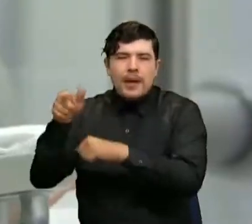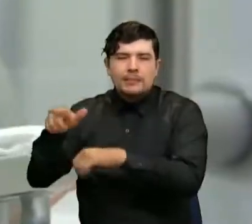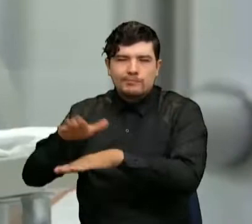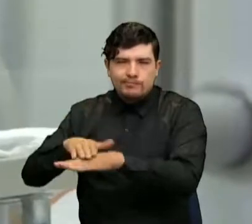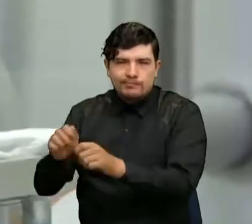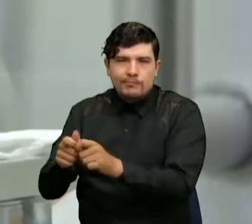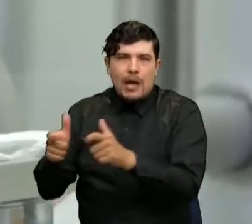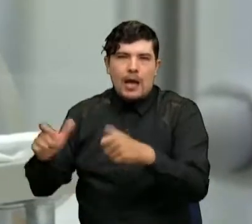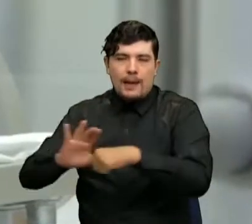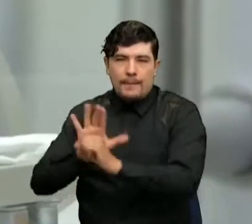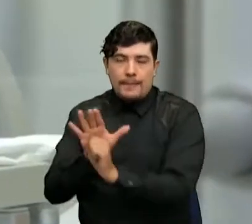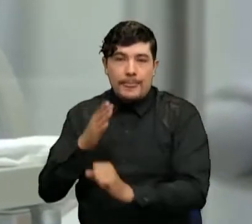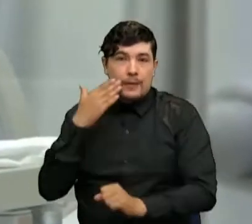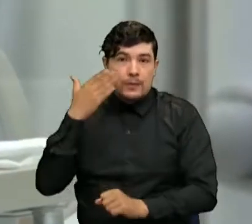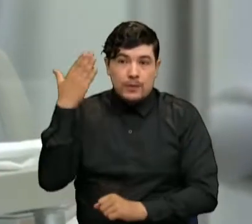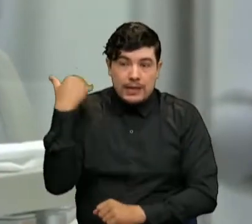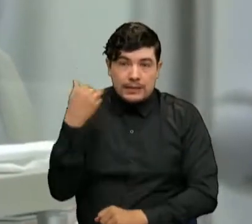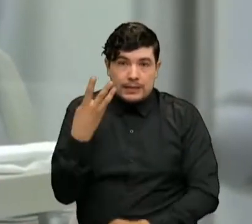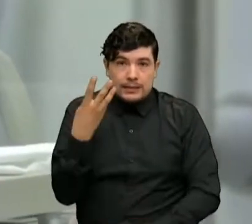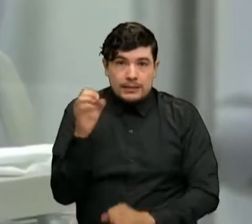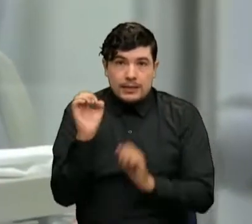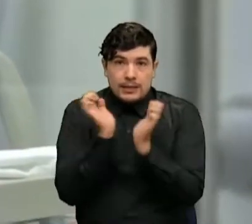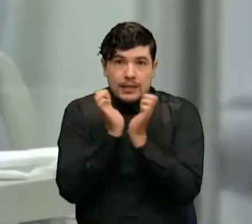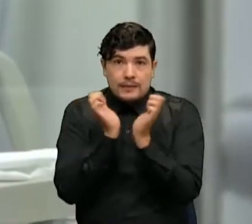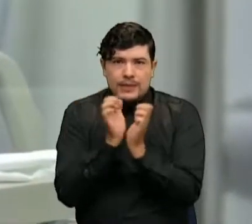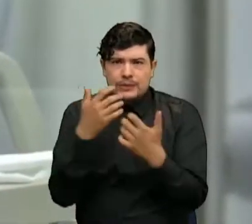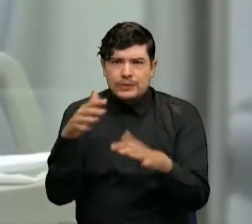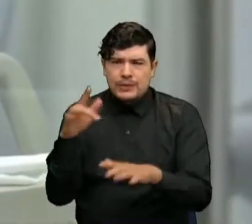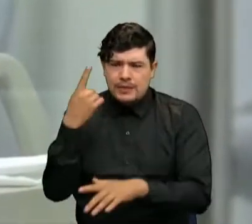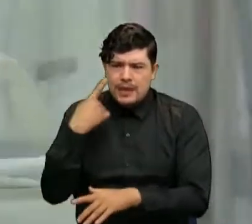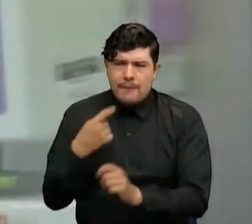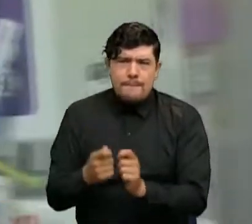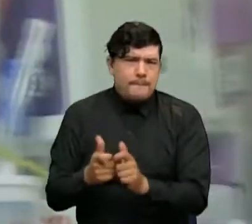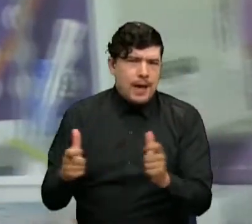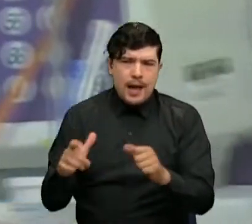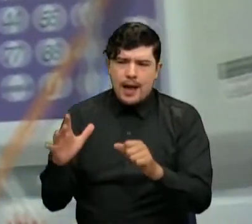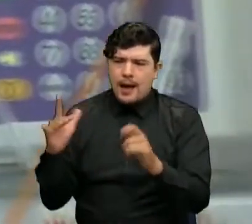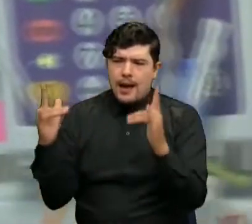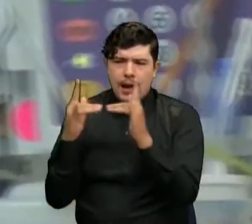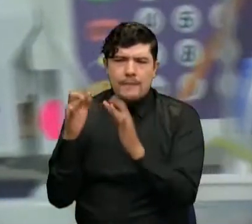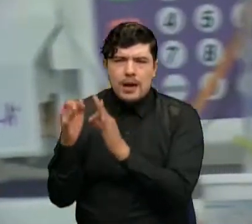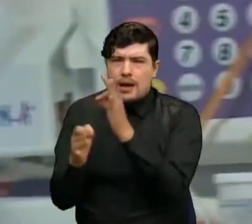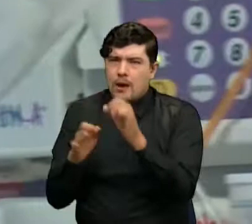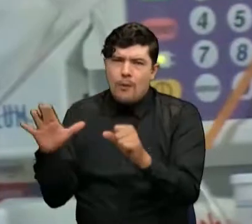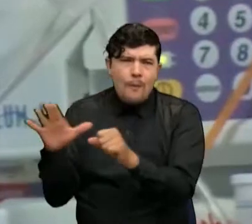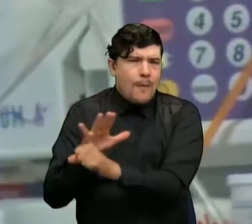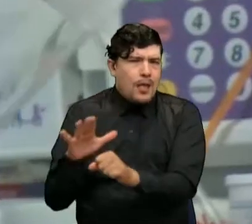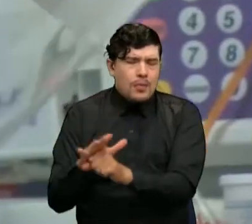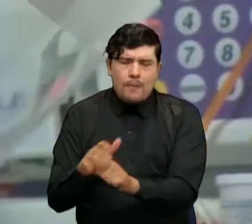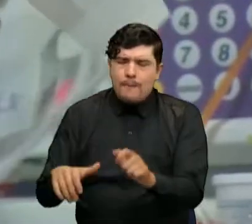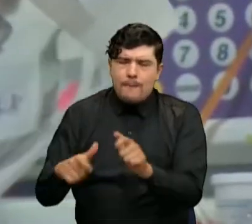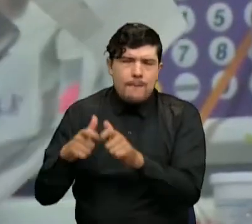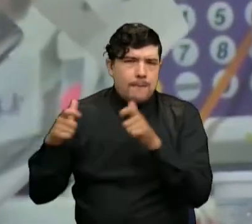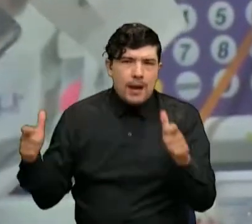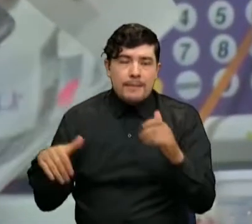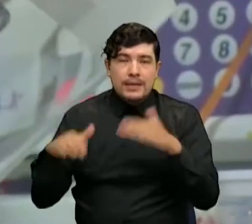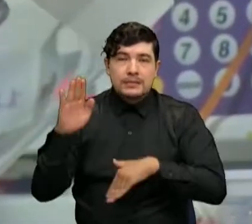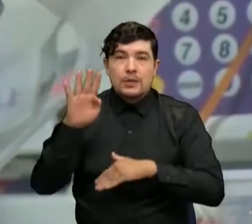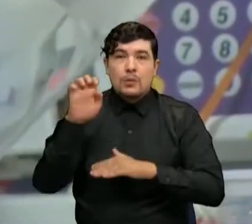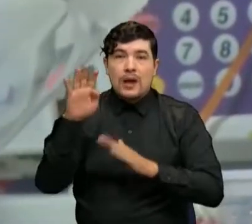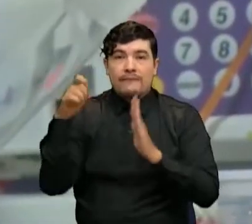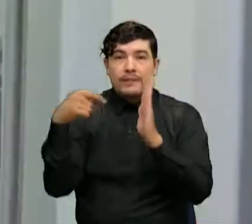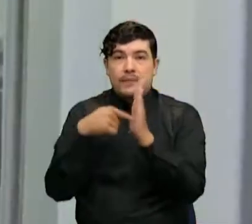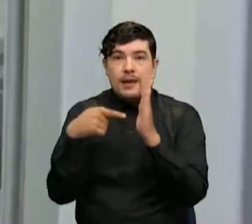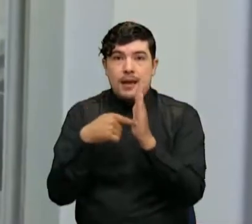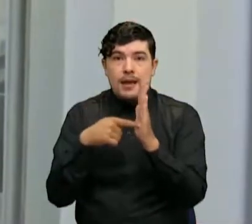El 30 de mayo fue el día de mayor ocupación de UCIs por COVID-19 de toda la pandemia. Más de 9.000 camas ocupadas